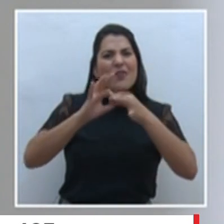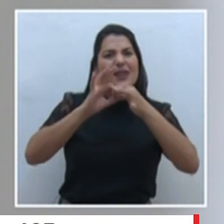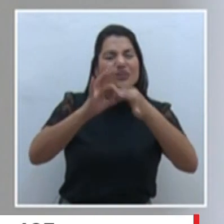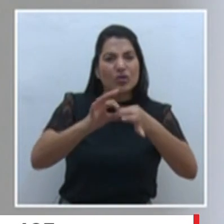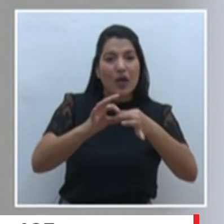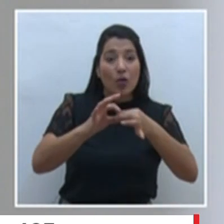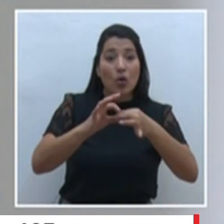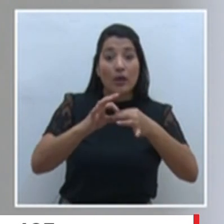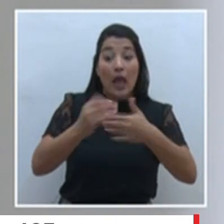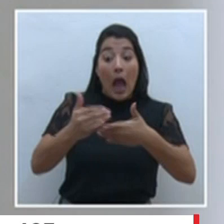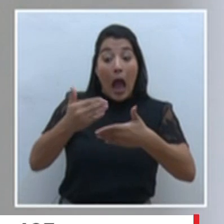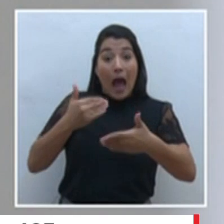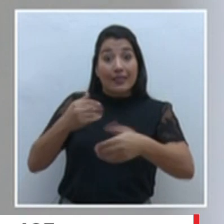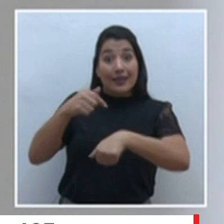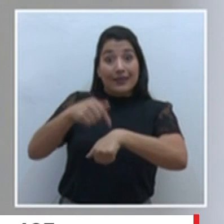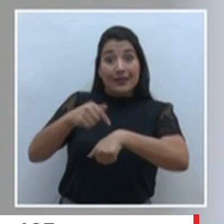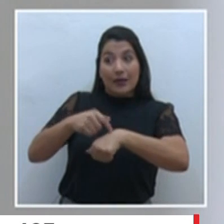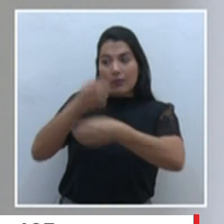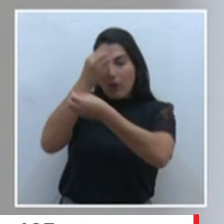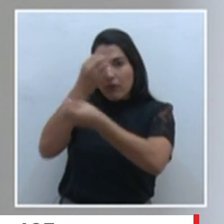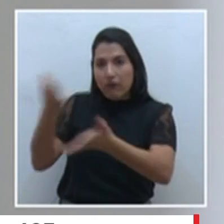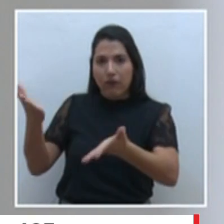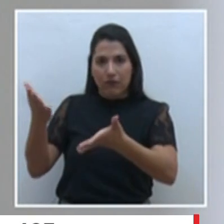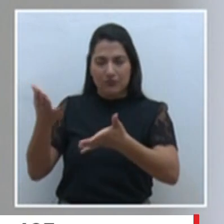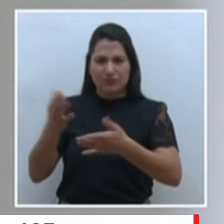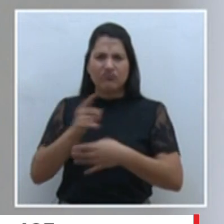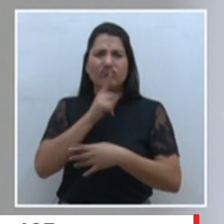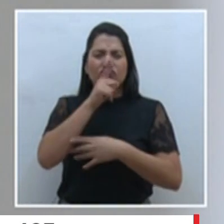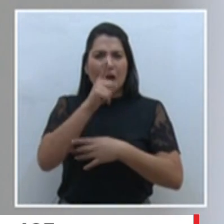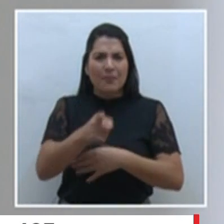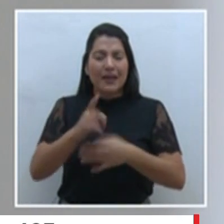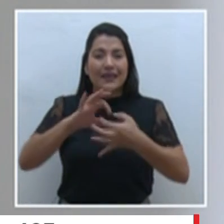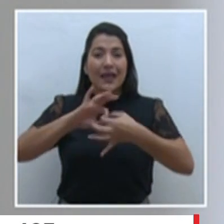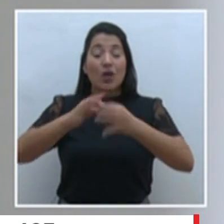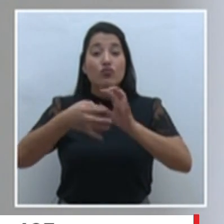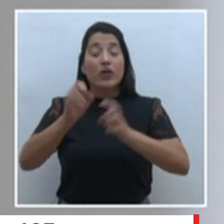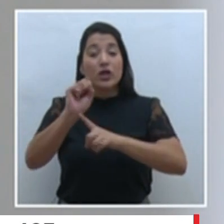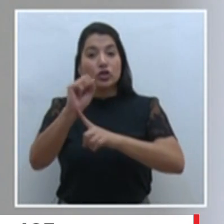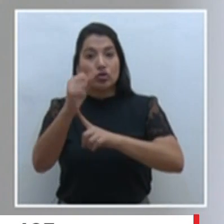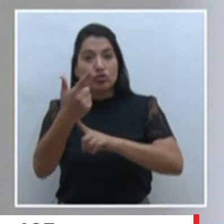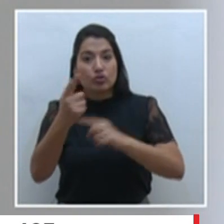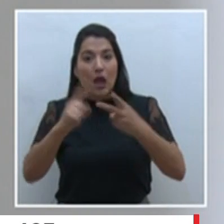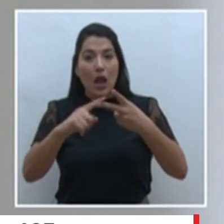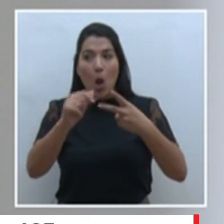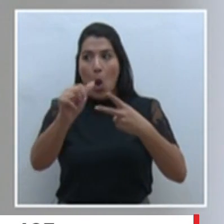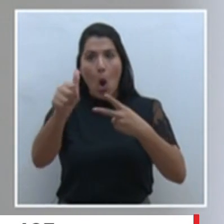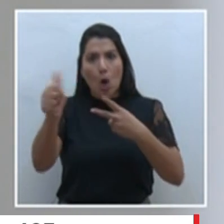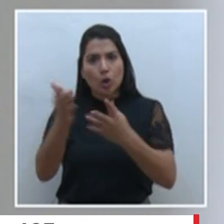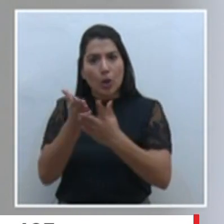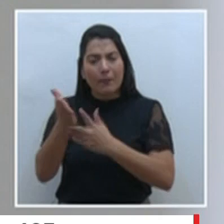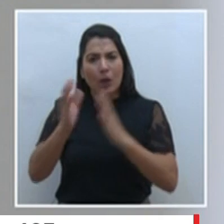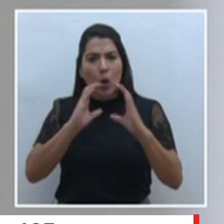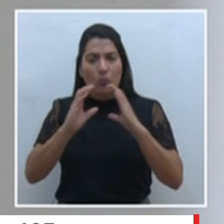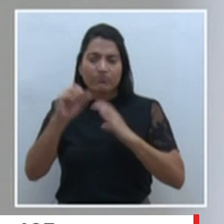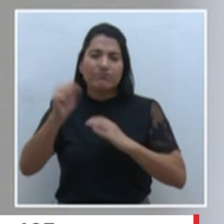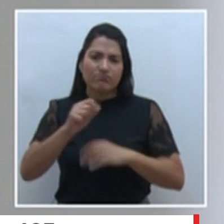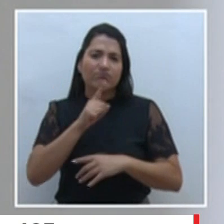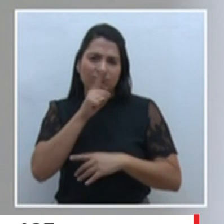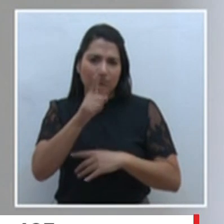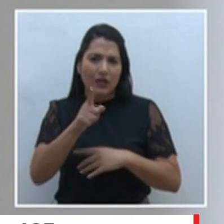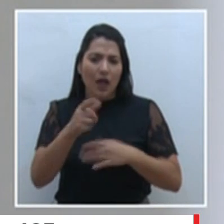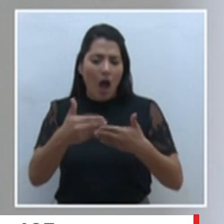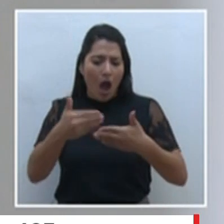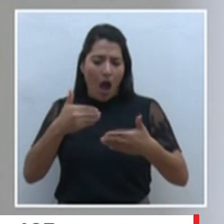datos. Es cierto que en redes sociales y en diferentes medios ha estado circulando el dato de que hoy teníamos